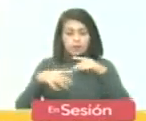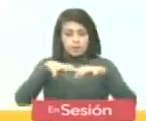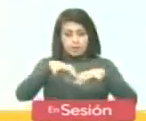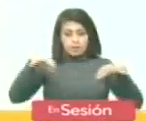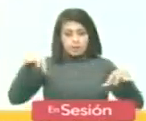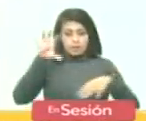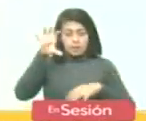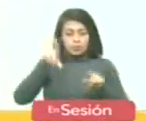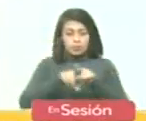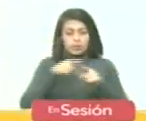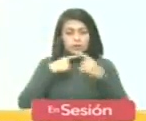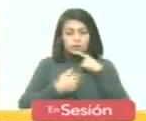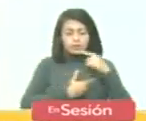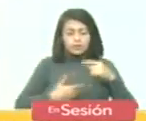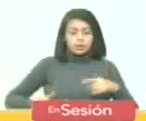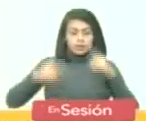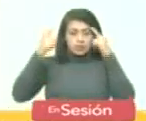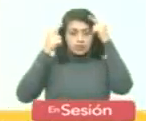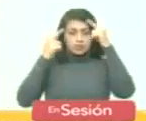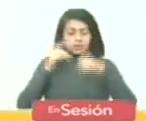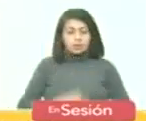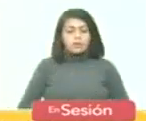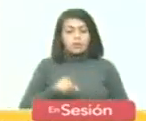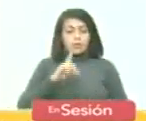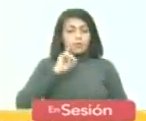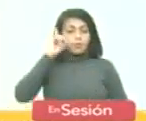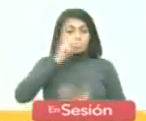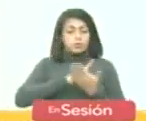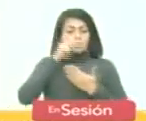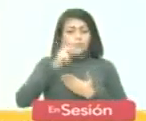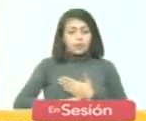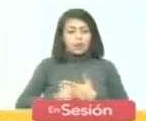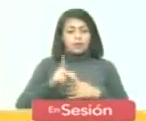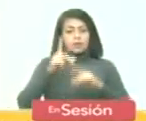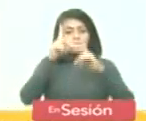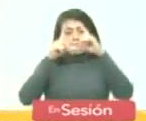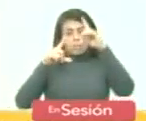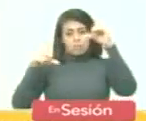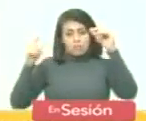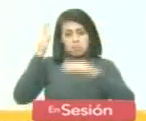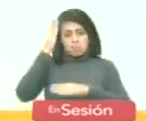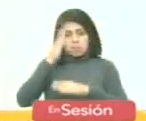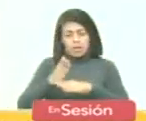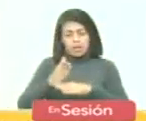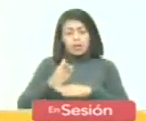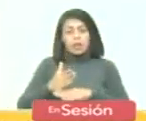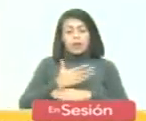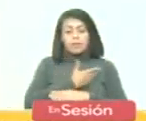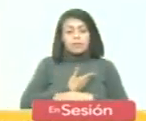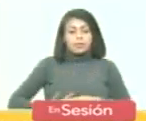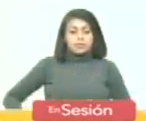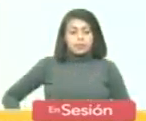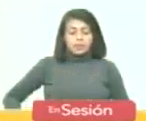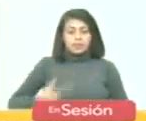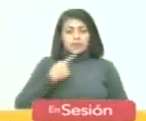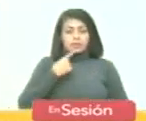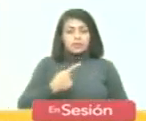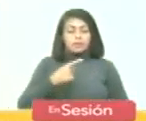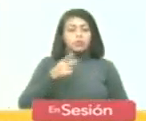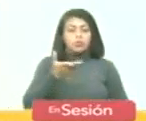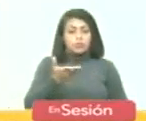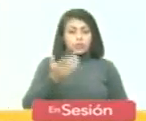país, como lo dice el presidente Hugo Chávez en ese famoso plan de la media luna. Mi querido presidente, usted sabe